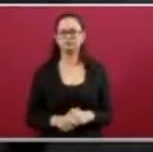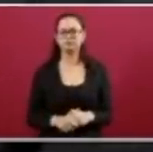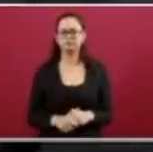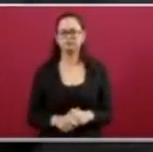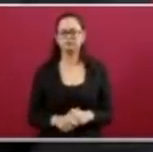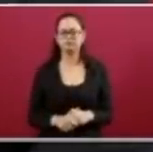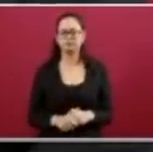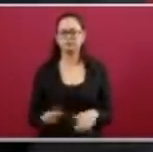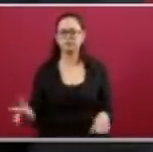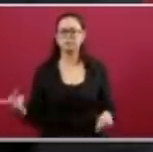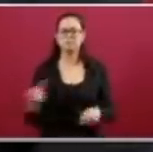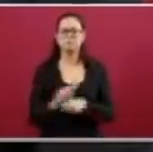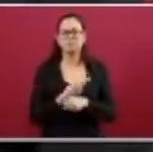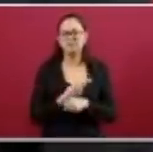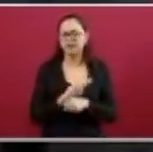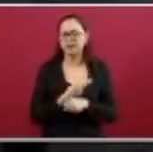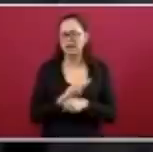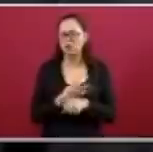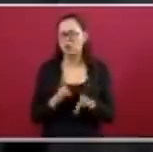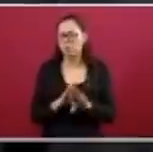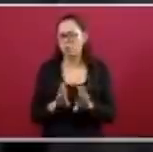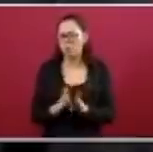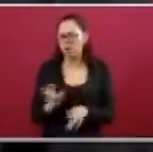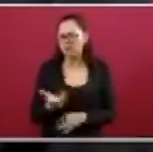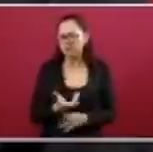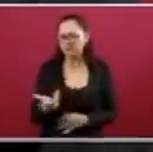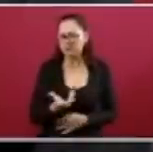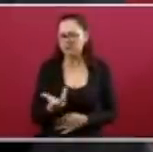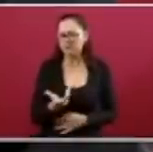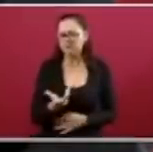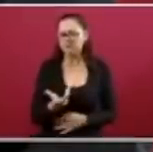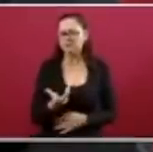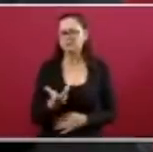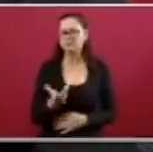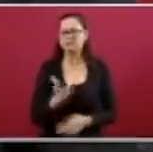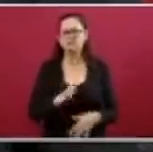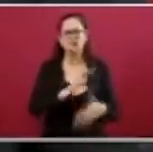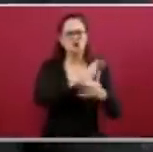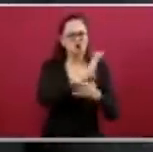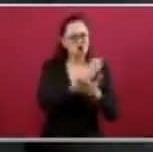firman contratos realmente leoninos